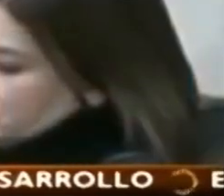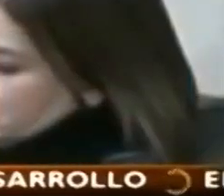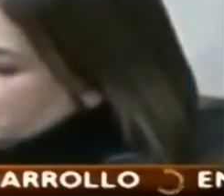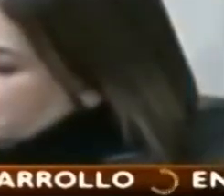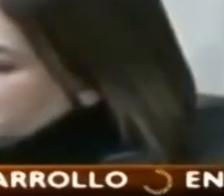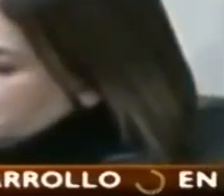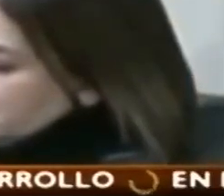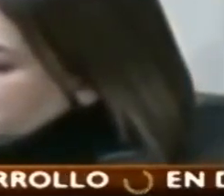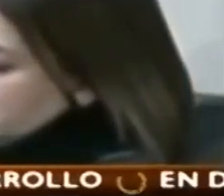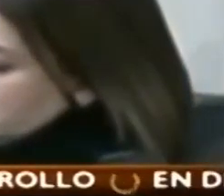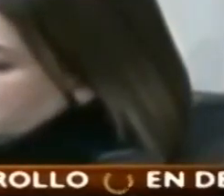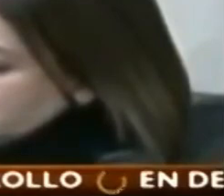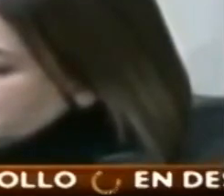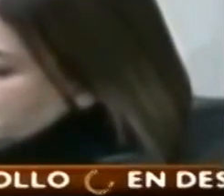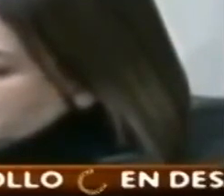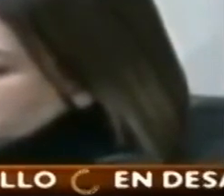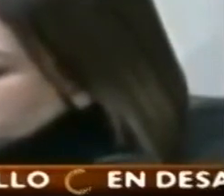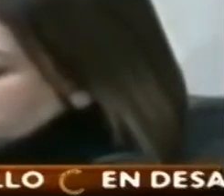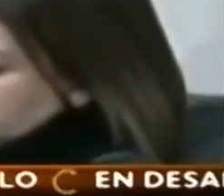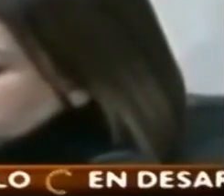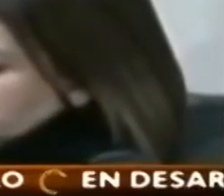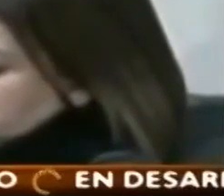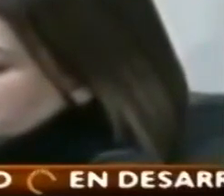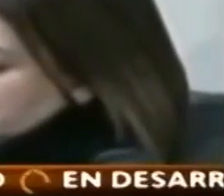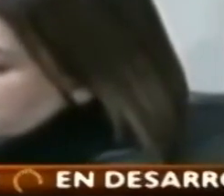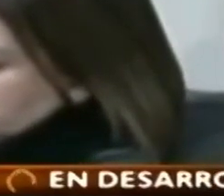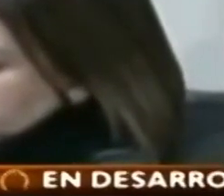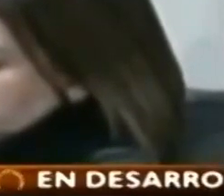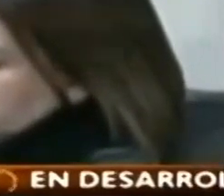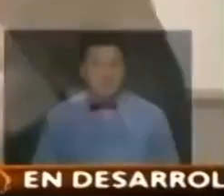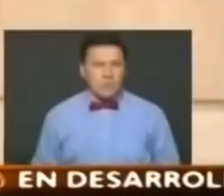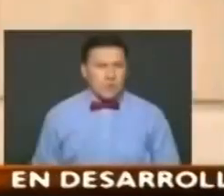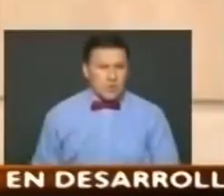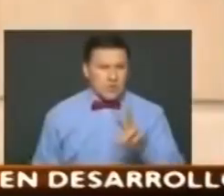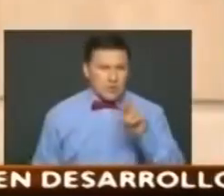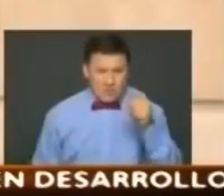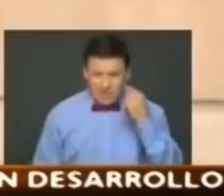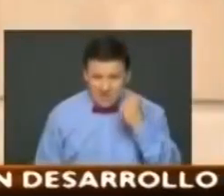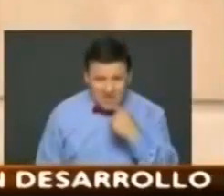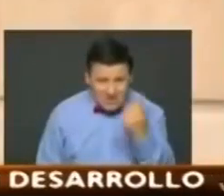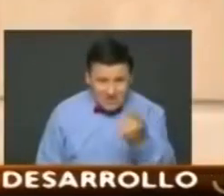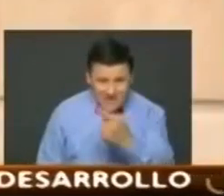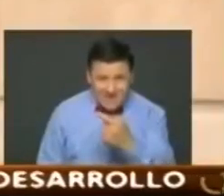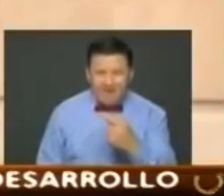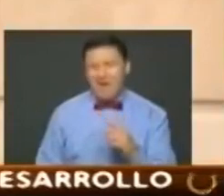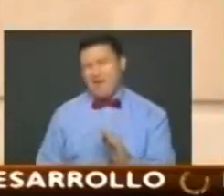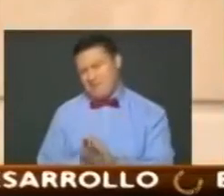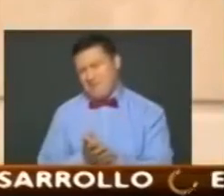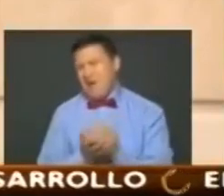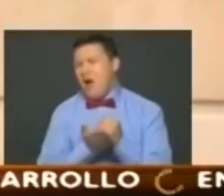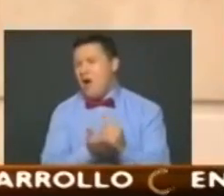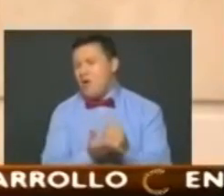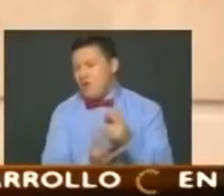Bueno, que la intención no era dotar de radios simplemente a las